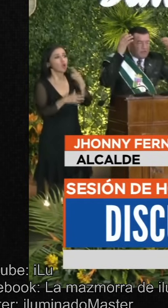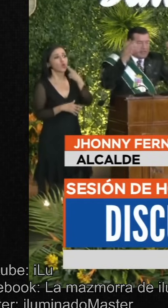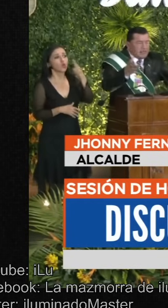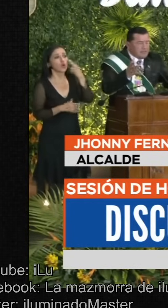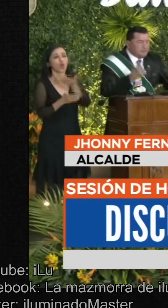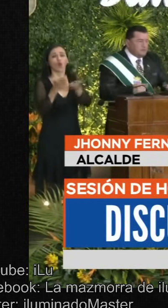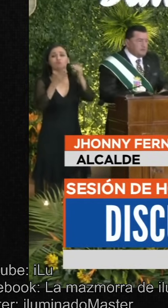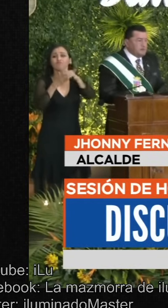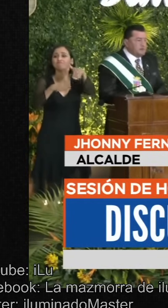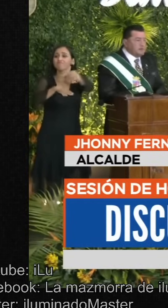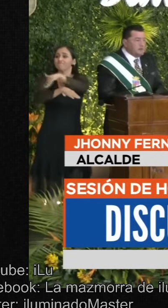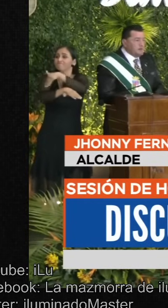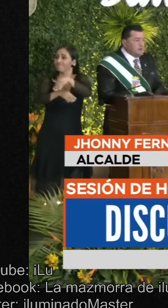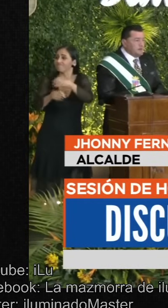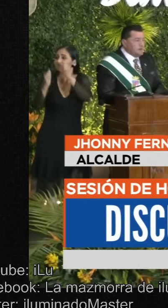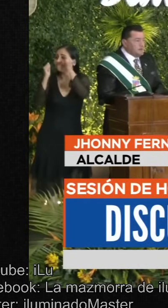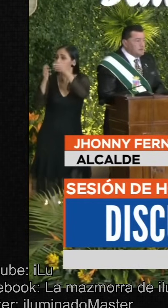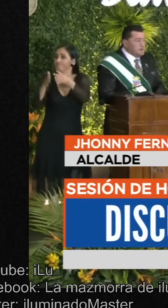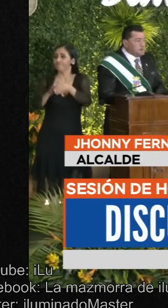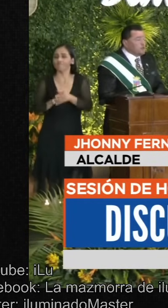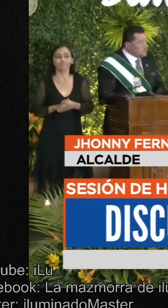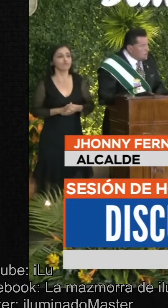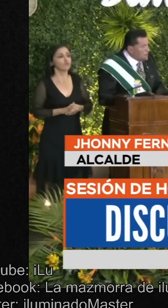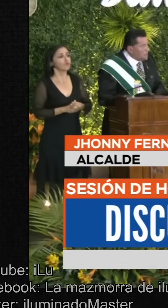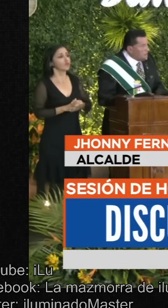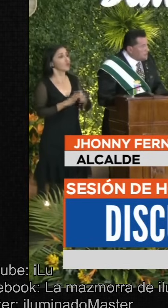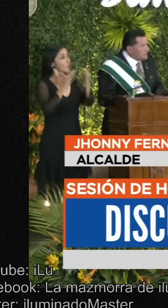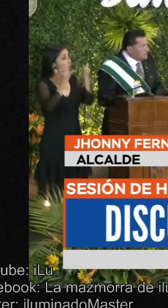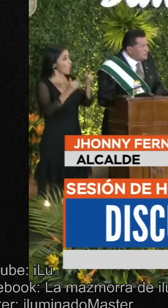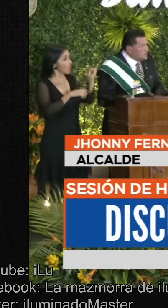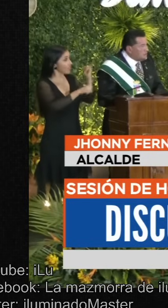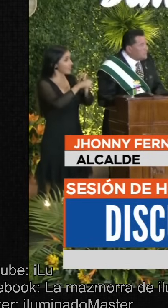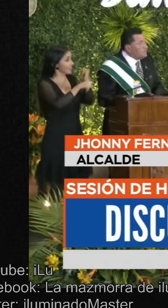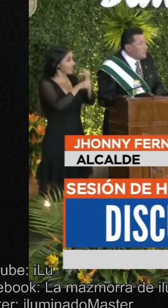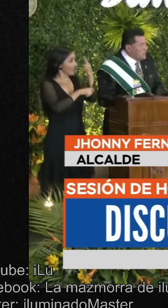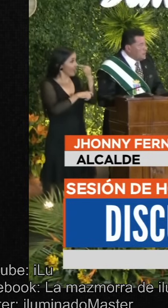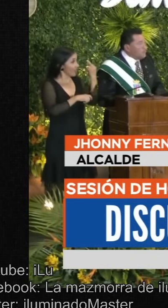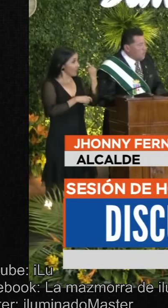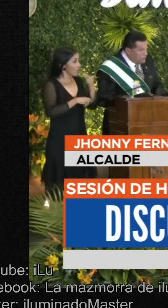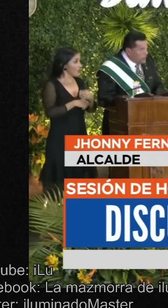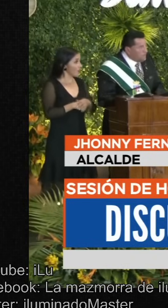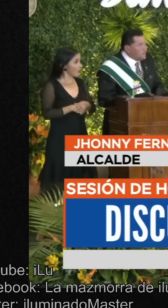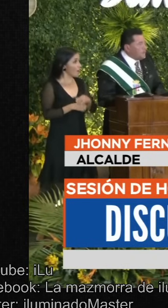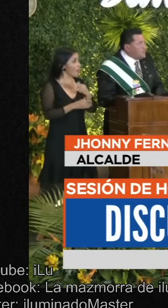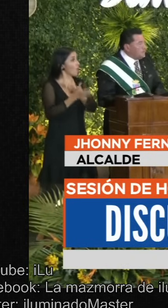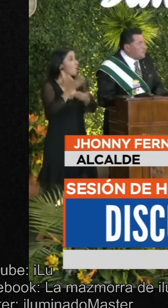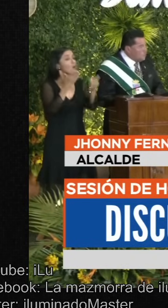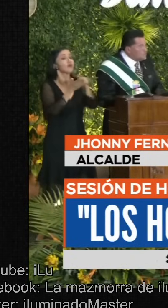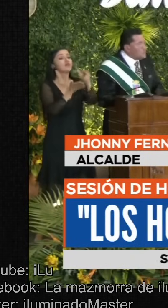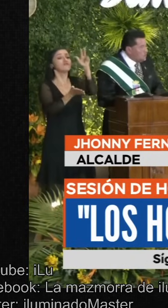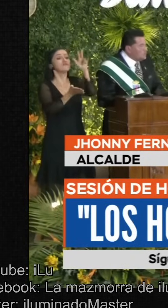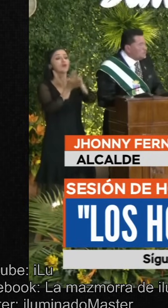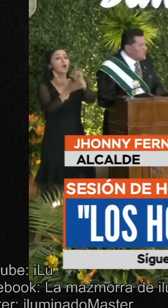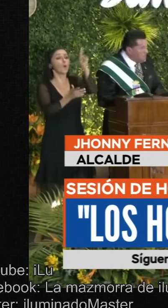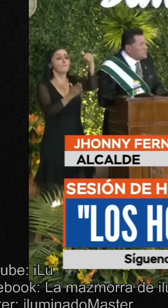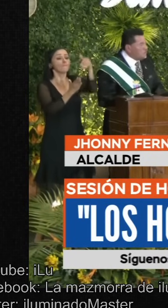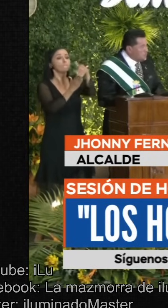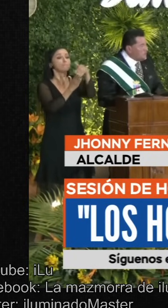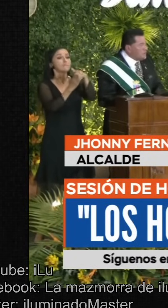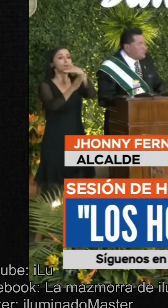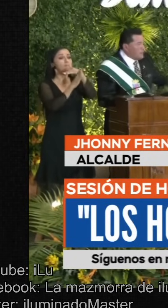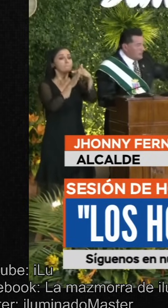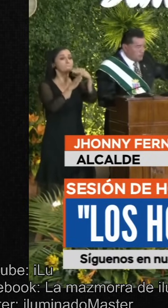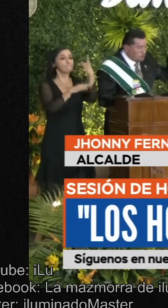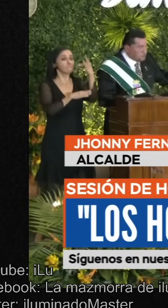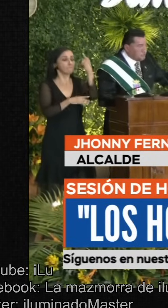iban a ir otra vez a la calle. Se lo digo ahora a la Iglesia Católica. Volví a firmar 1,5 millones